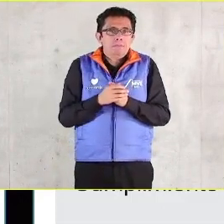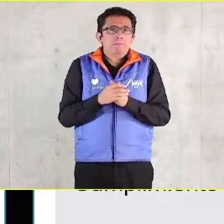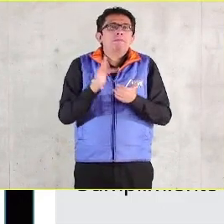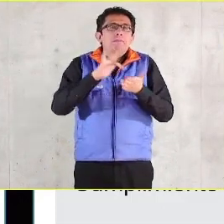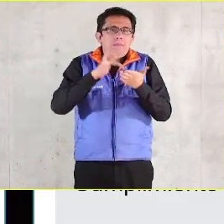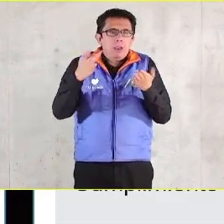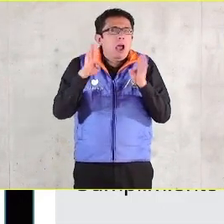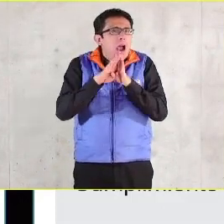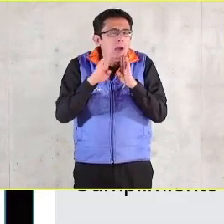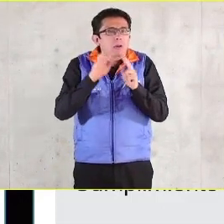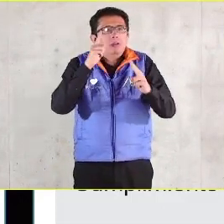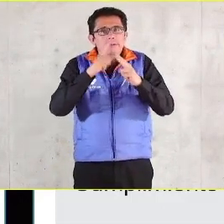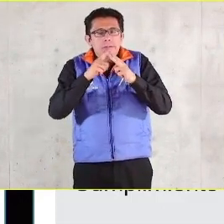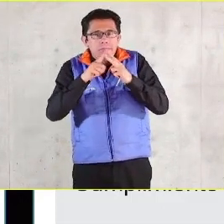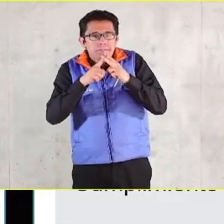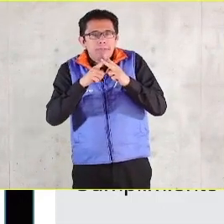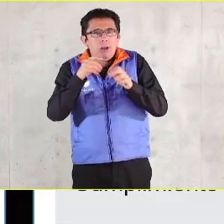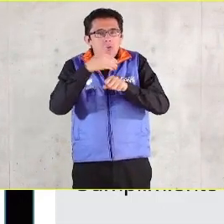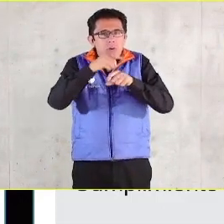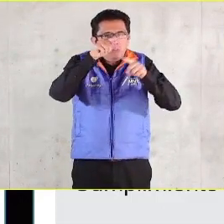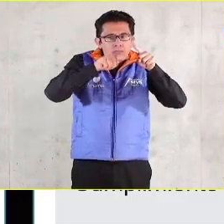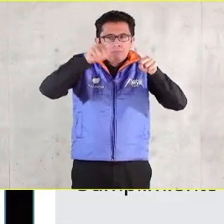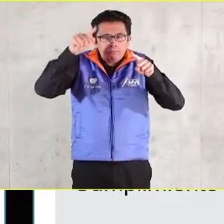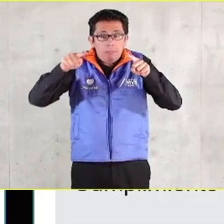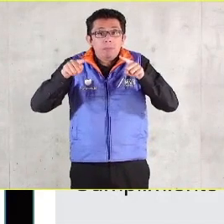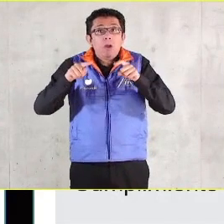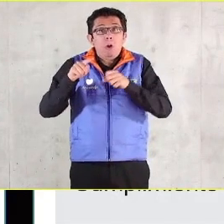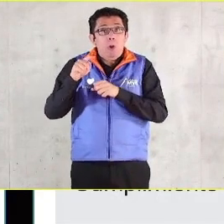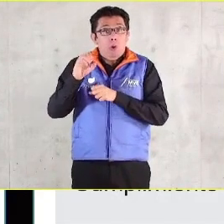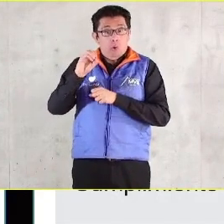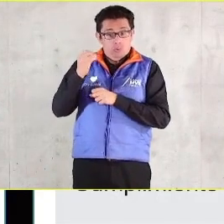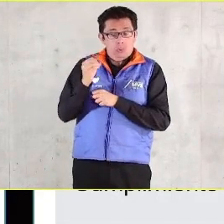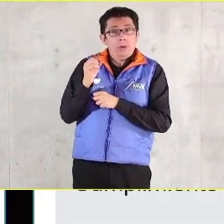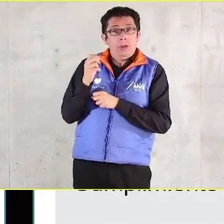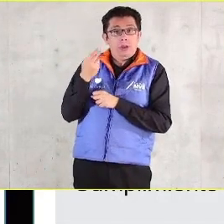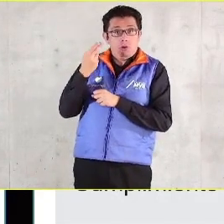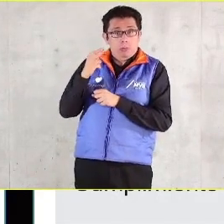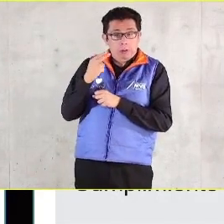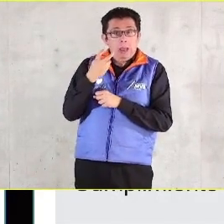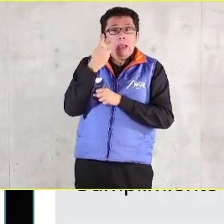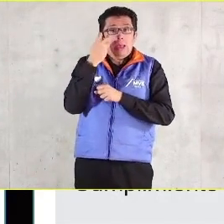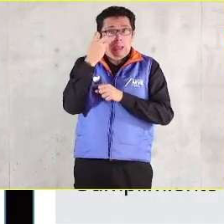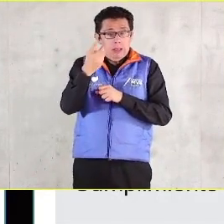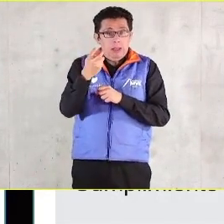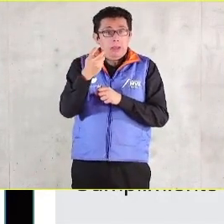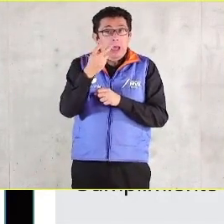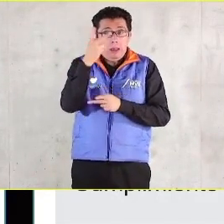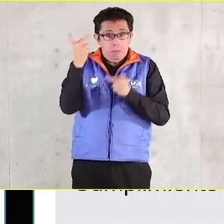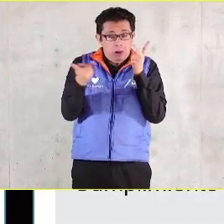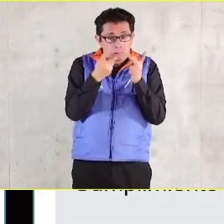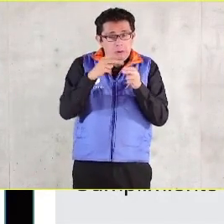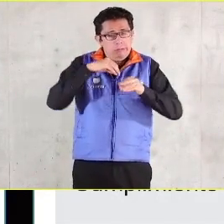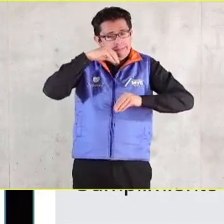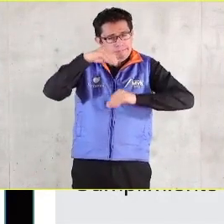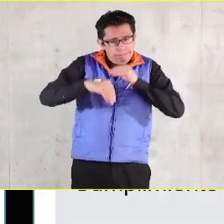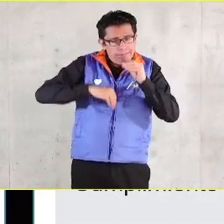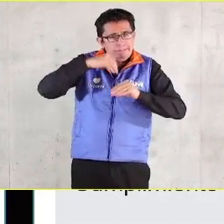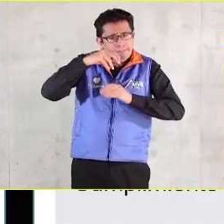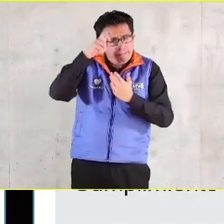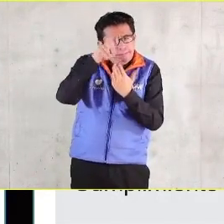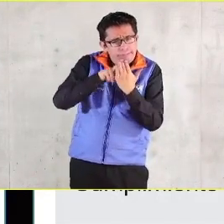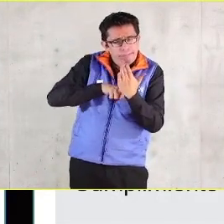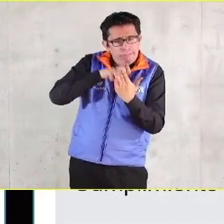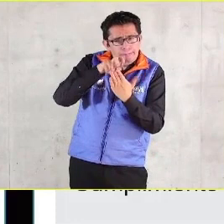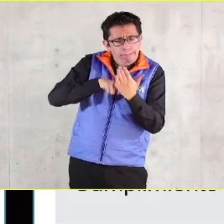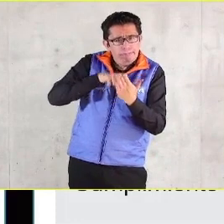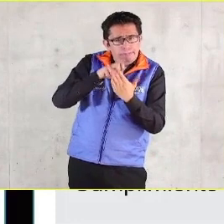de estadística. Y bueno, en octubre y en noviembre también vamos a afinar estas preguntas, este